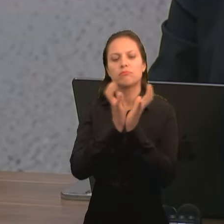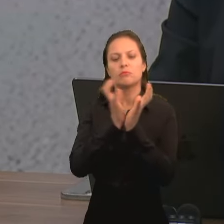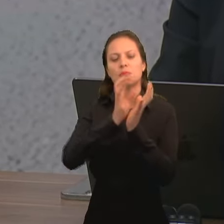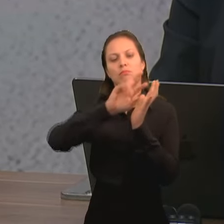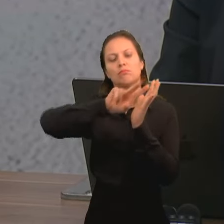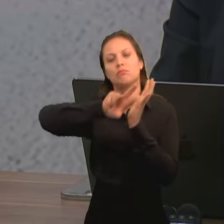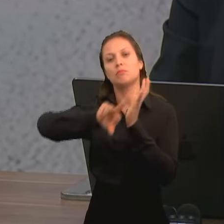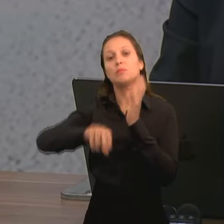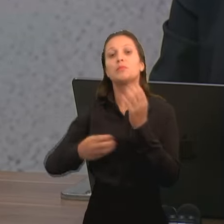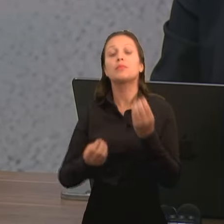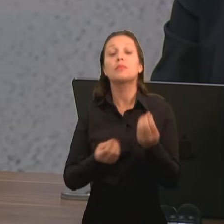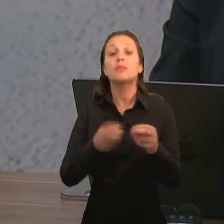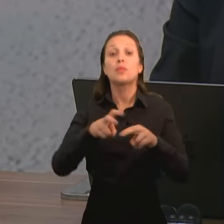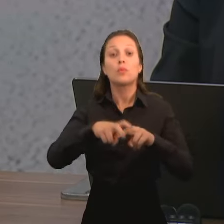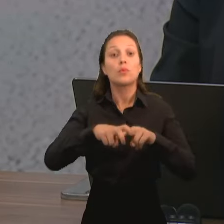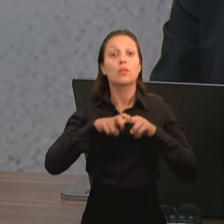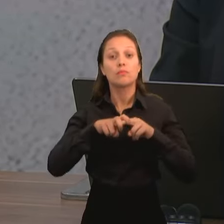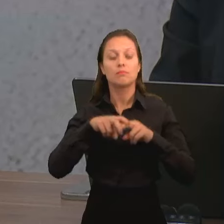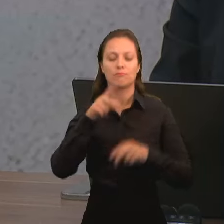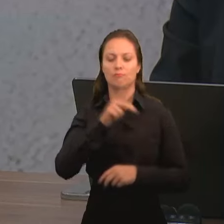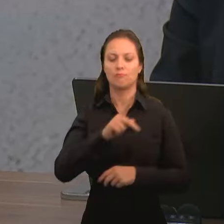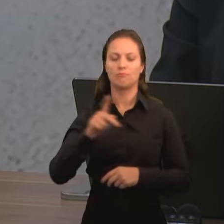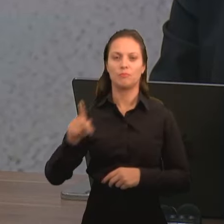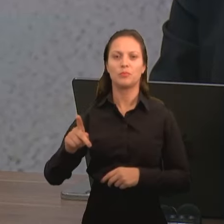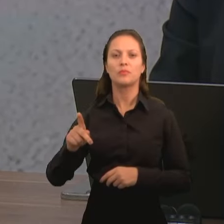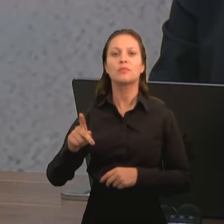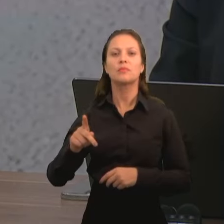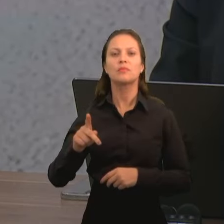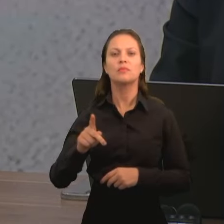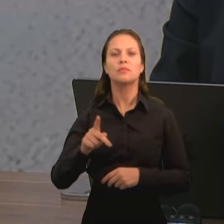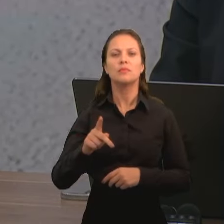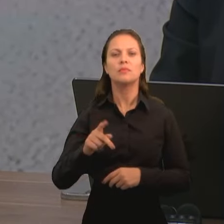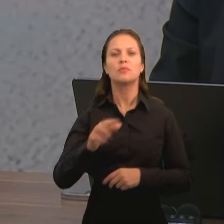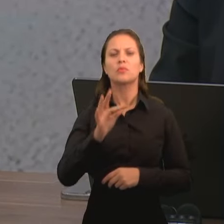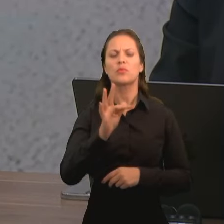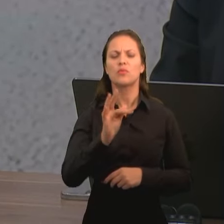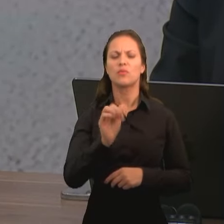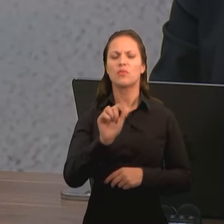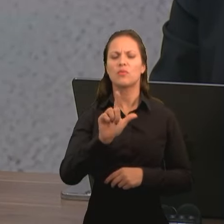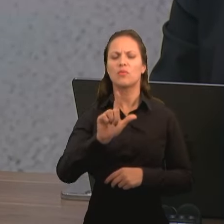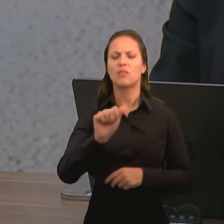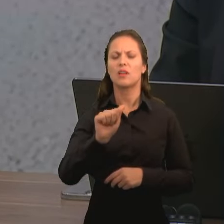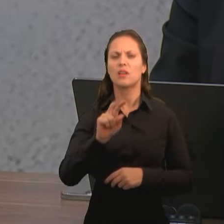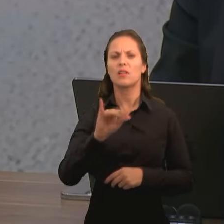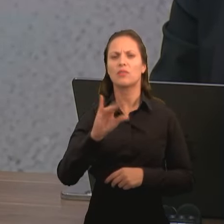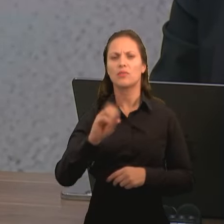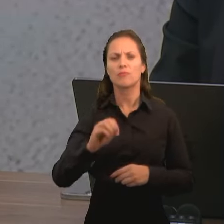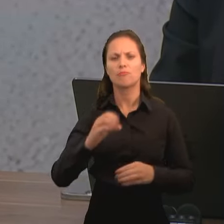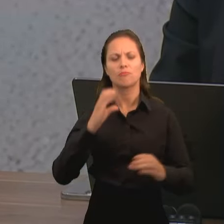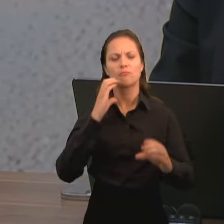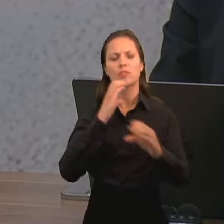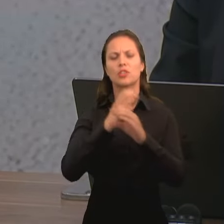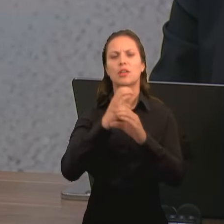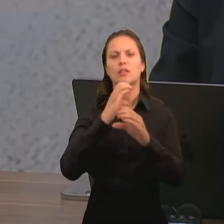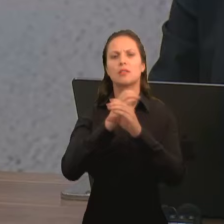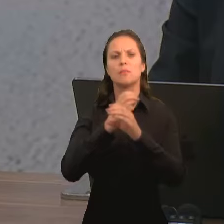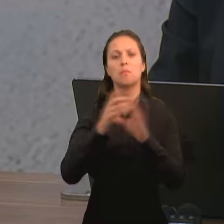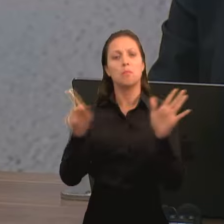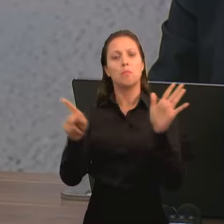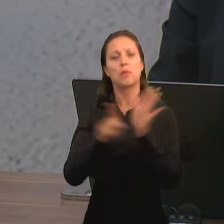conocimiento, especialmente por la presencia de nuestro profesor Flavio Calmón, profesor de